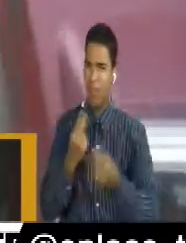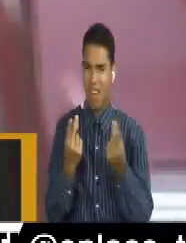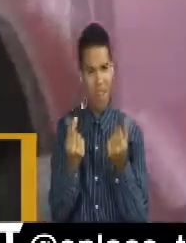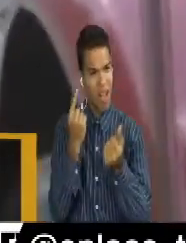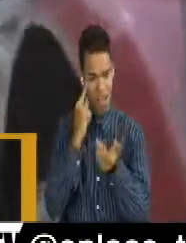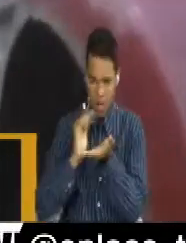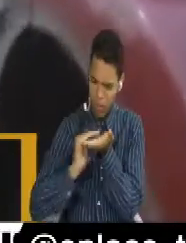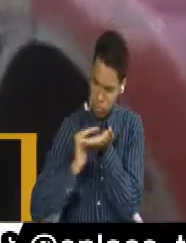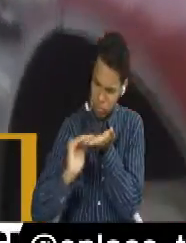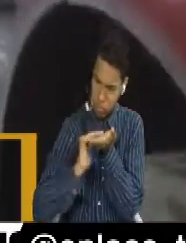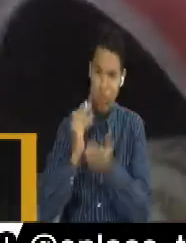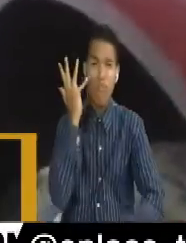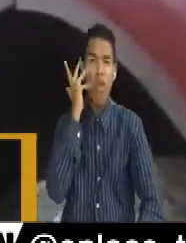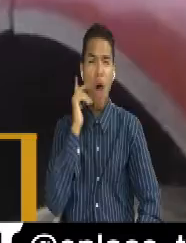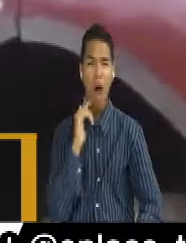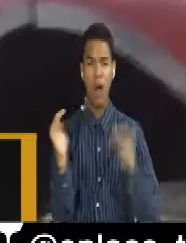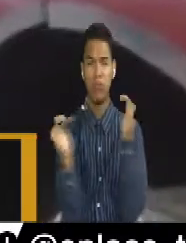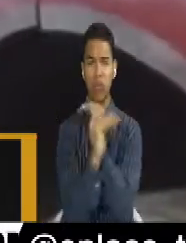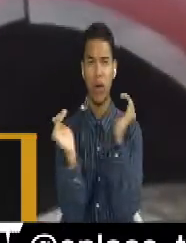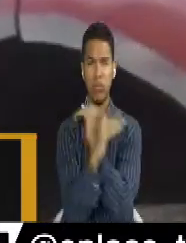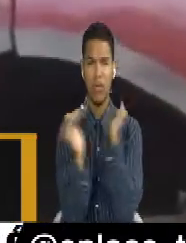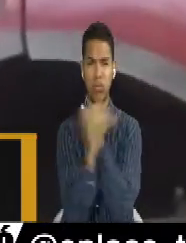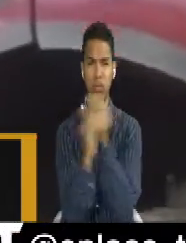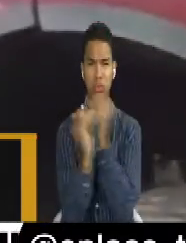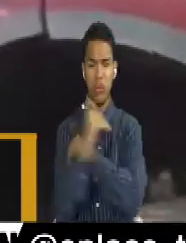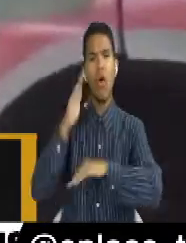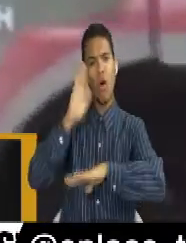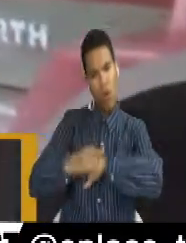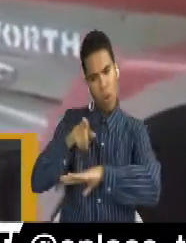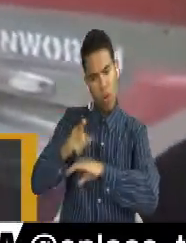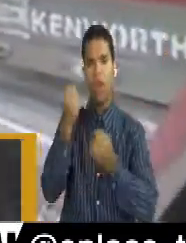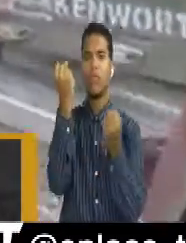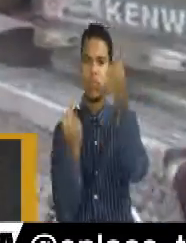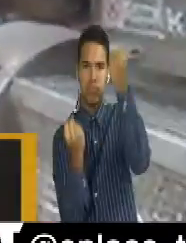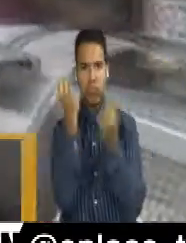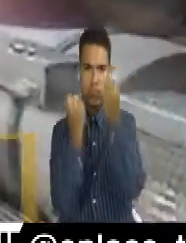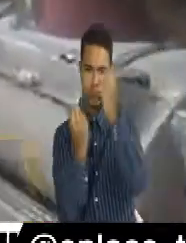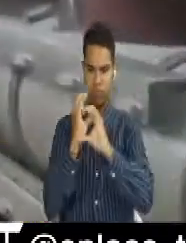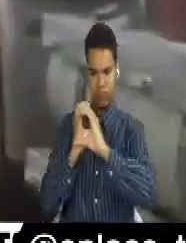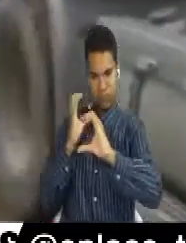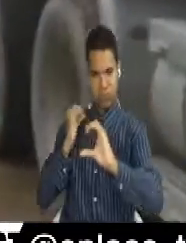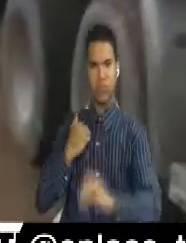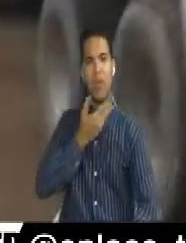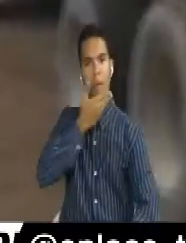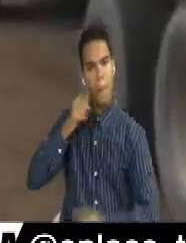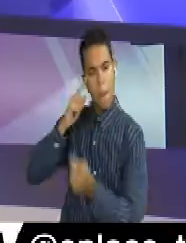que el deterioro en la misma ha ocasionado varios accidentes, según los conductores, en este sector.